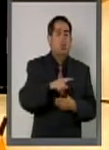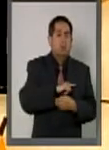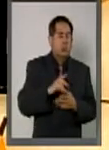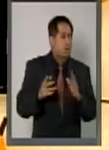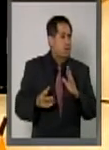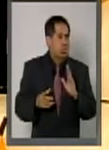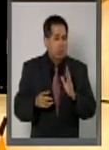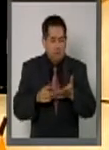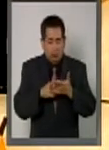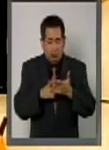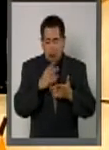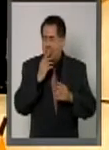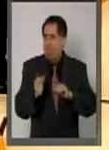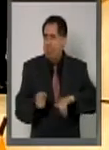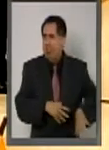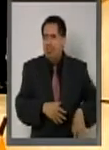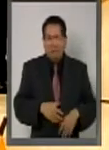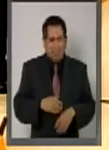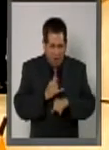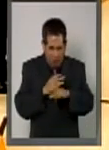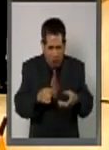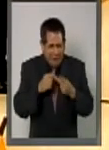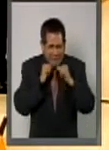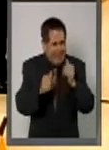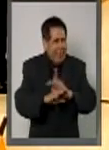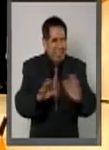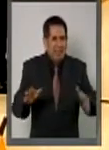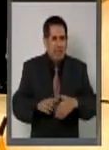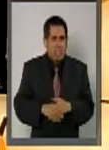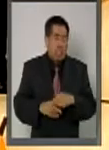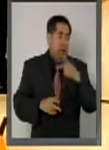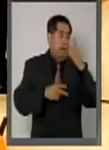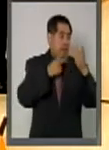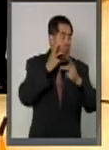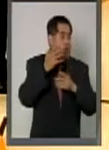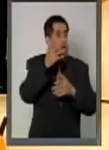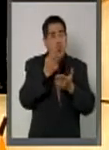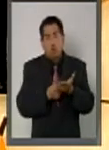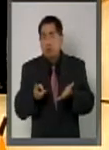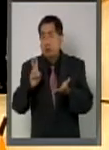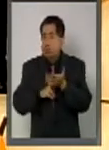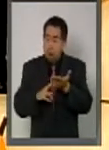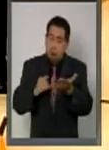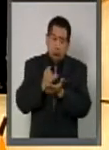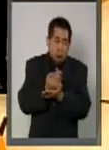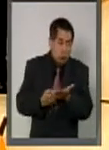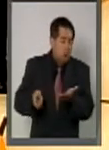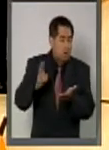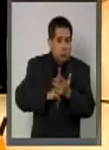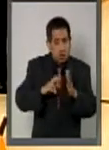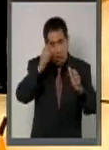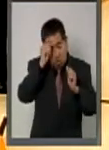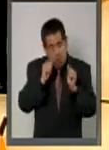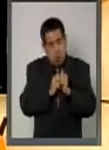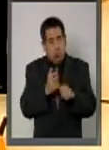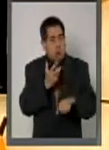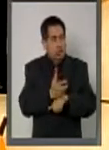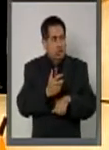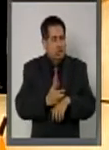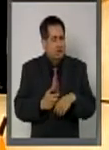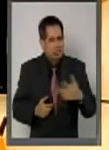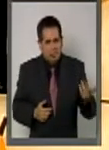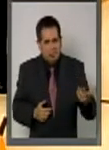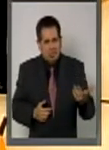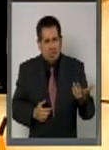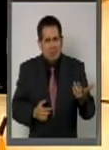pasado por agua, nunca informan nada, ¿verdad? Hablan de ratificación de acuerdos con Estados Unidos,